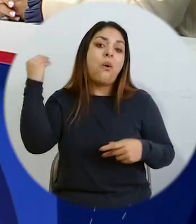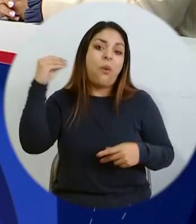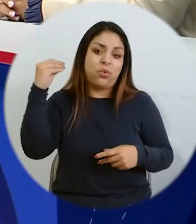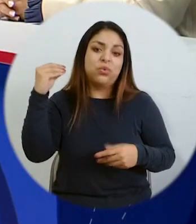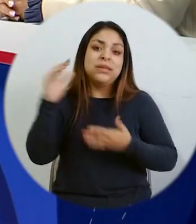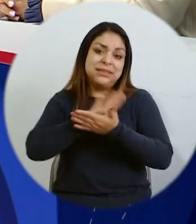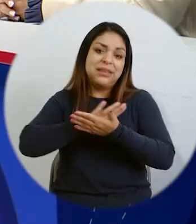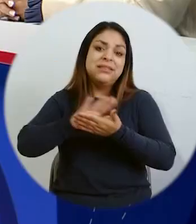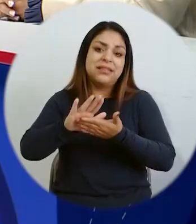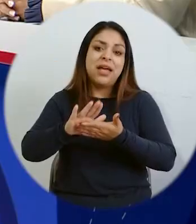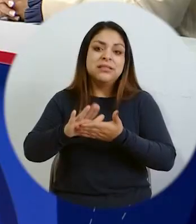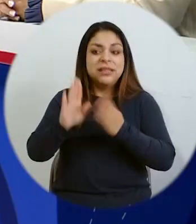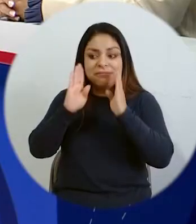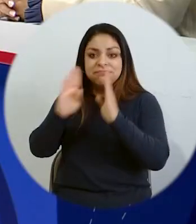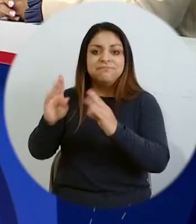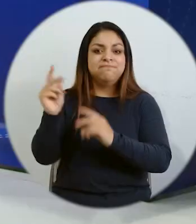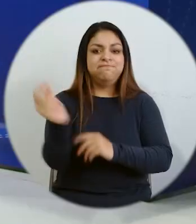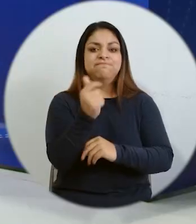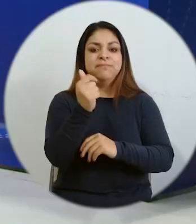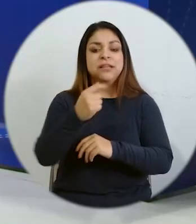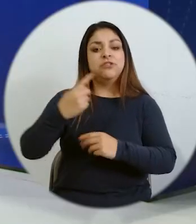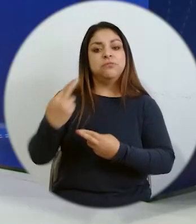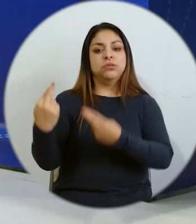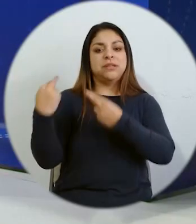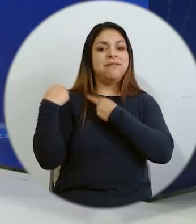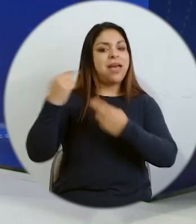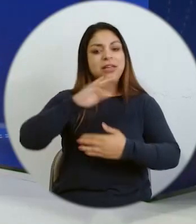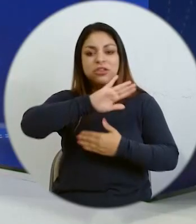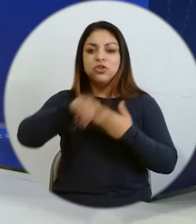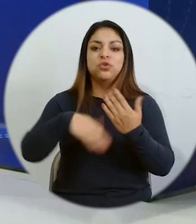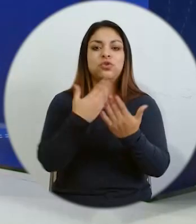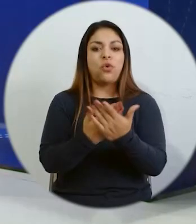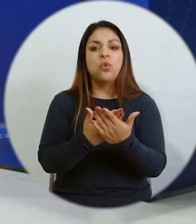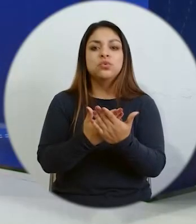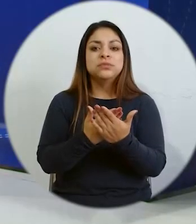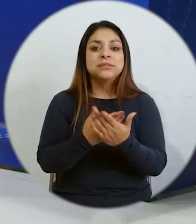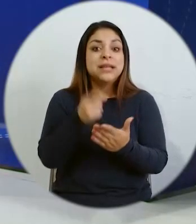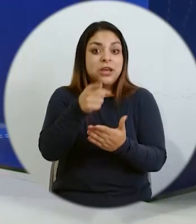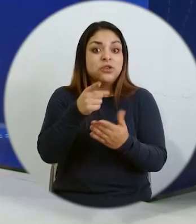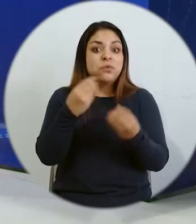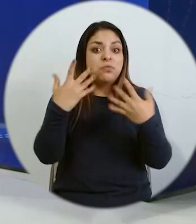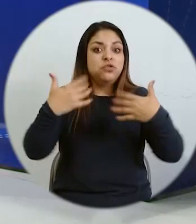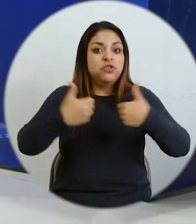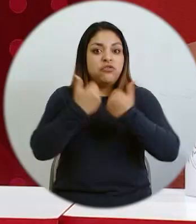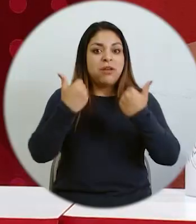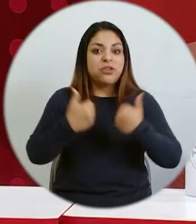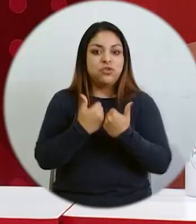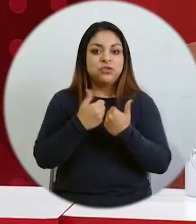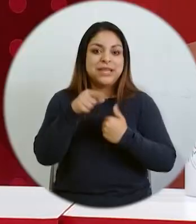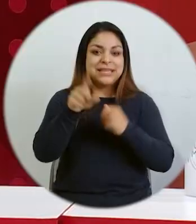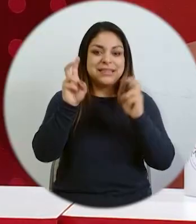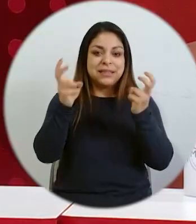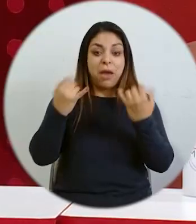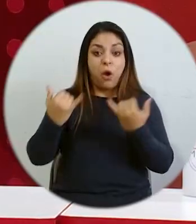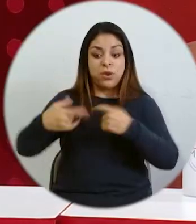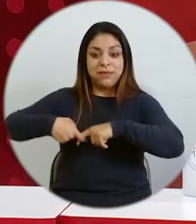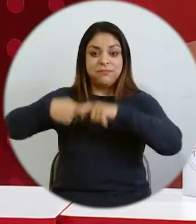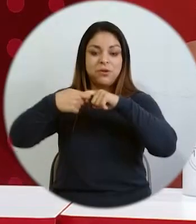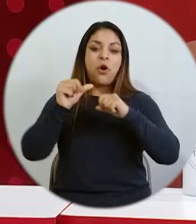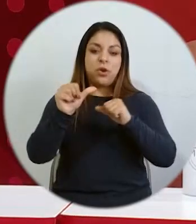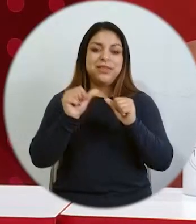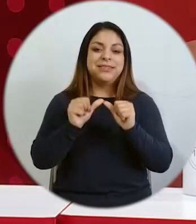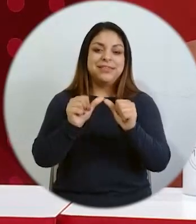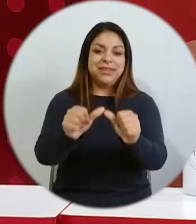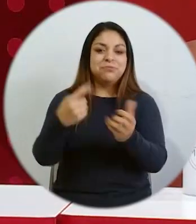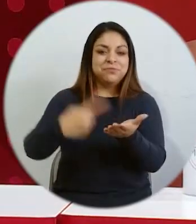es dignidad y es protección oportuna. Y es una responsabilidad de todos y todas, como dicen ustedes. Muchos son los retos que tiene el país en esta materia, de eso vamos